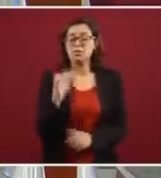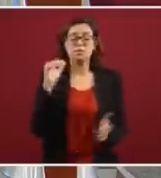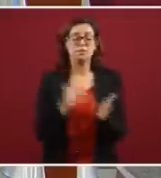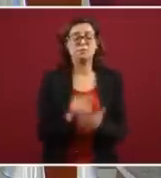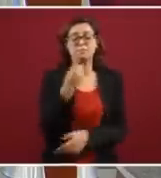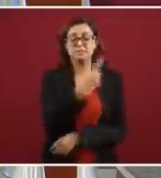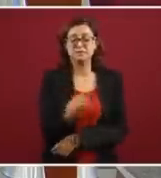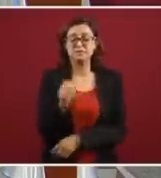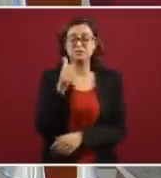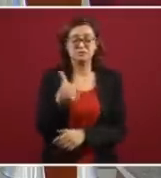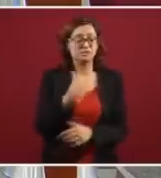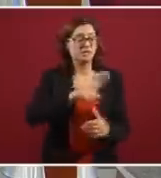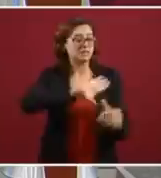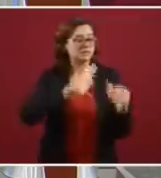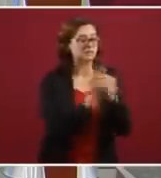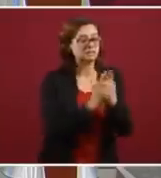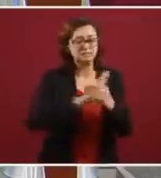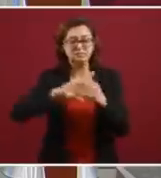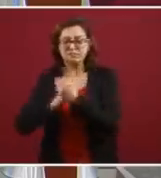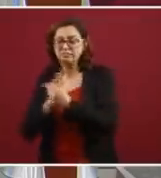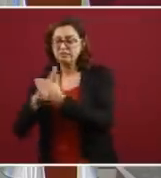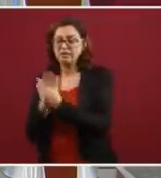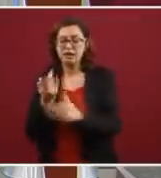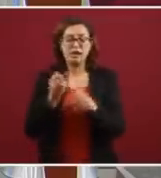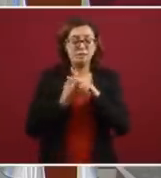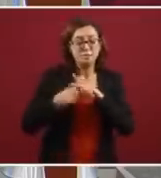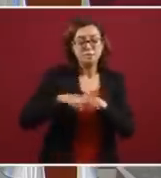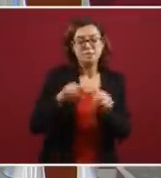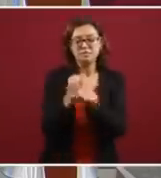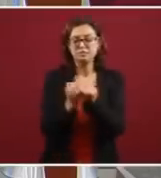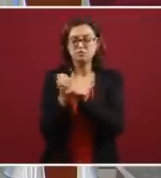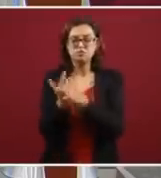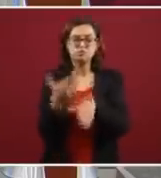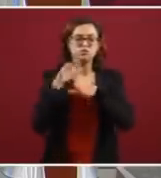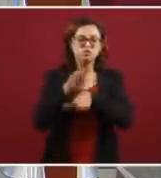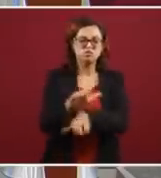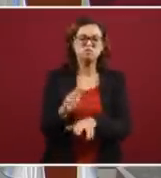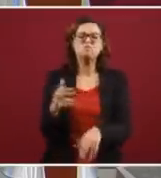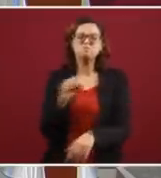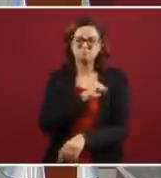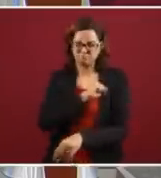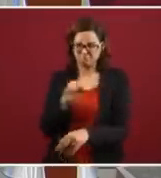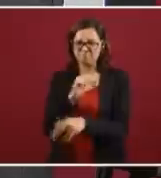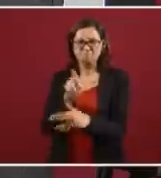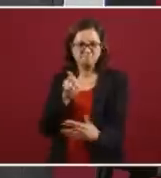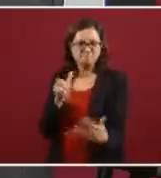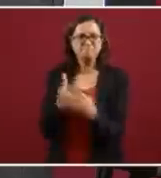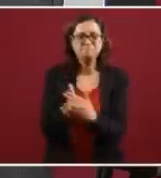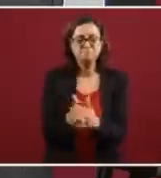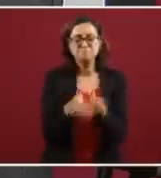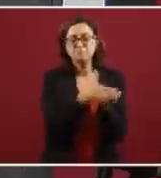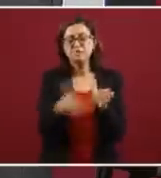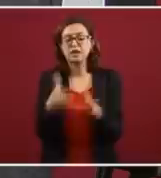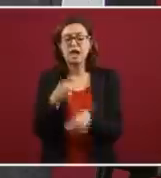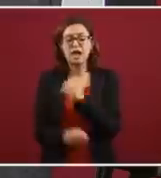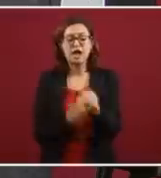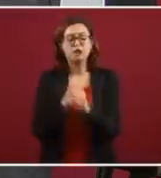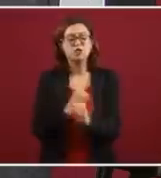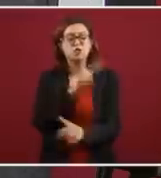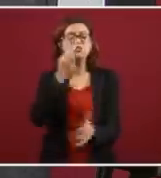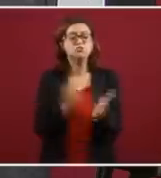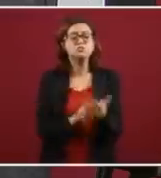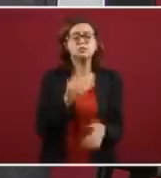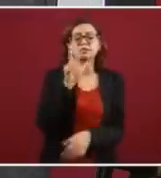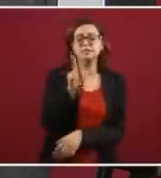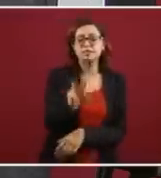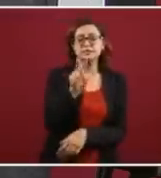29.106 carpetas de investigación abiertas por homicidio doloso solo durante